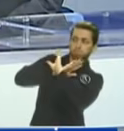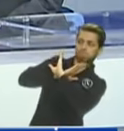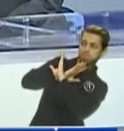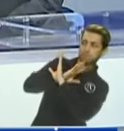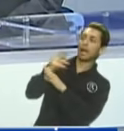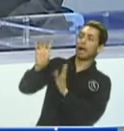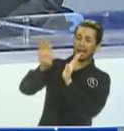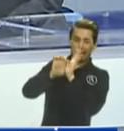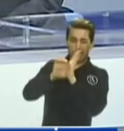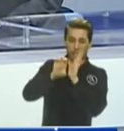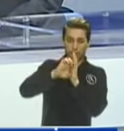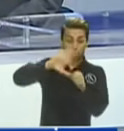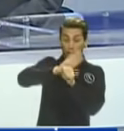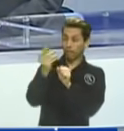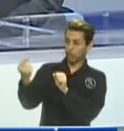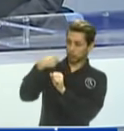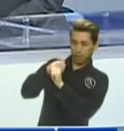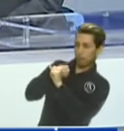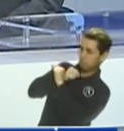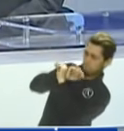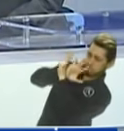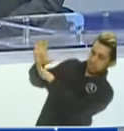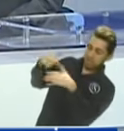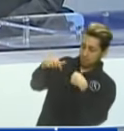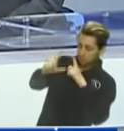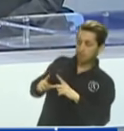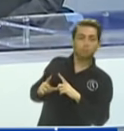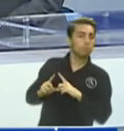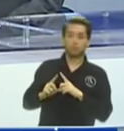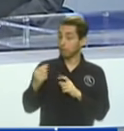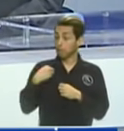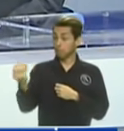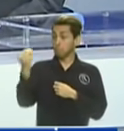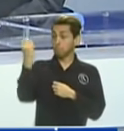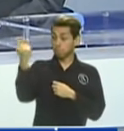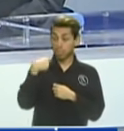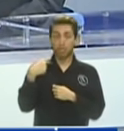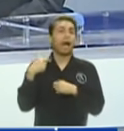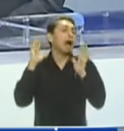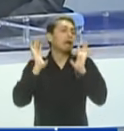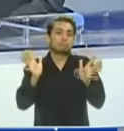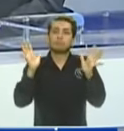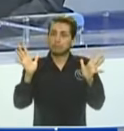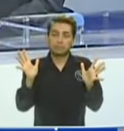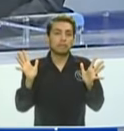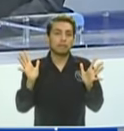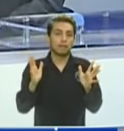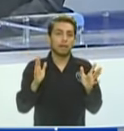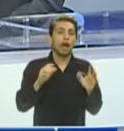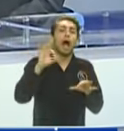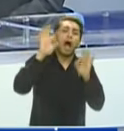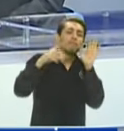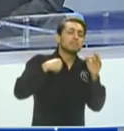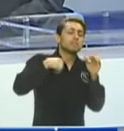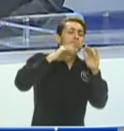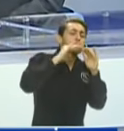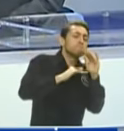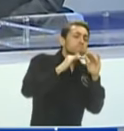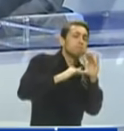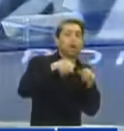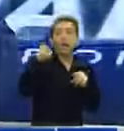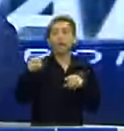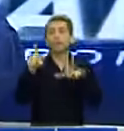a uno y le pega. A unos más que a otros. Si uno es mayor de 60 años y es hipertenso,